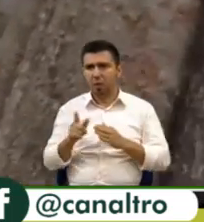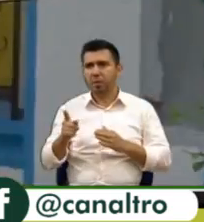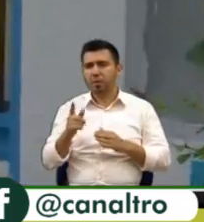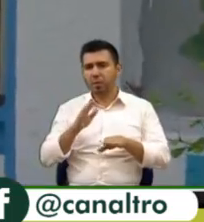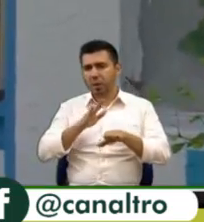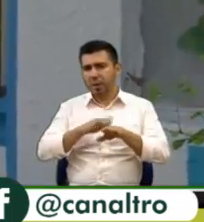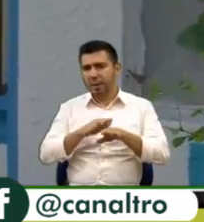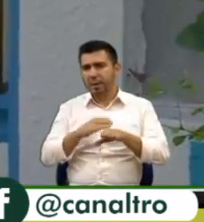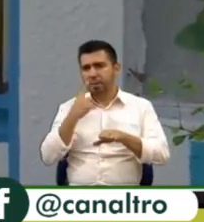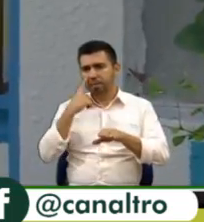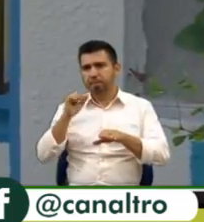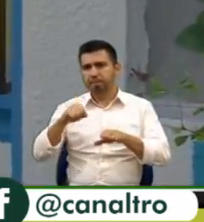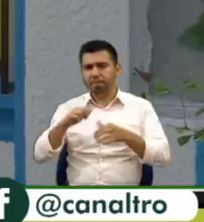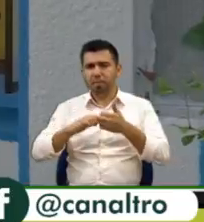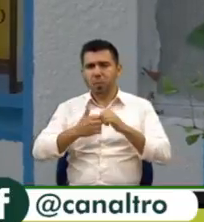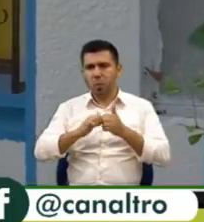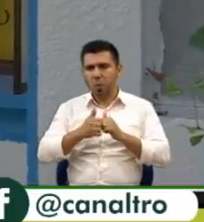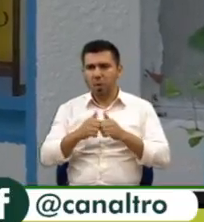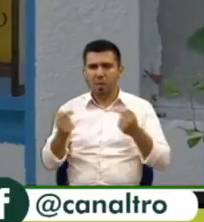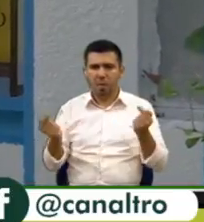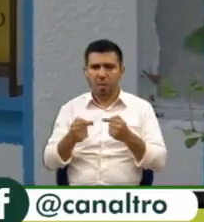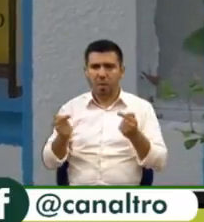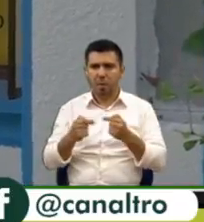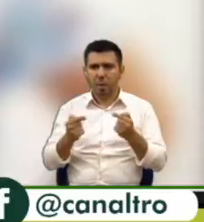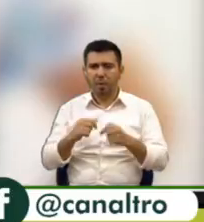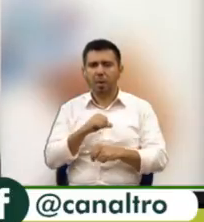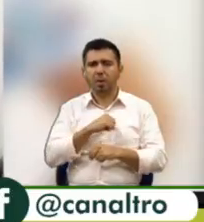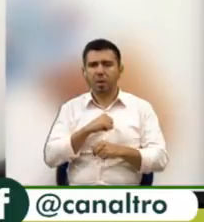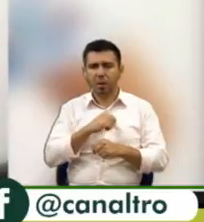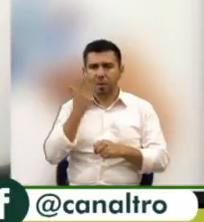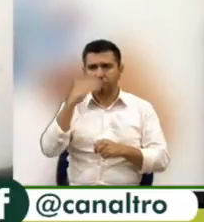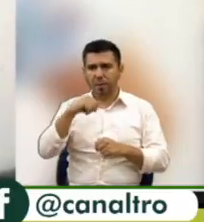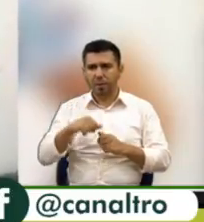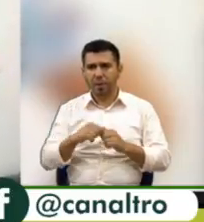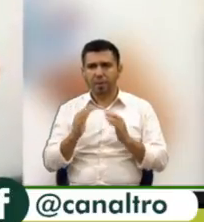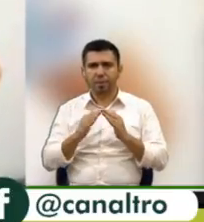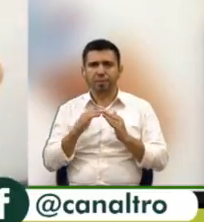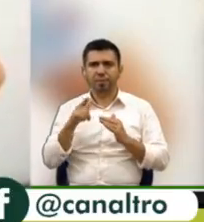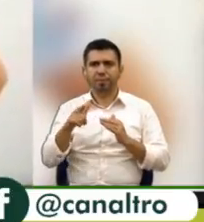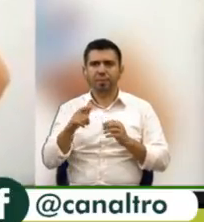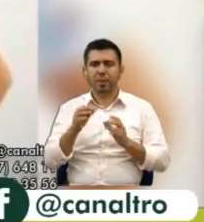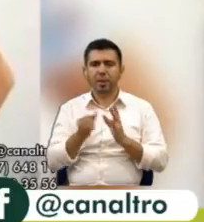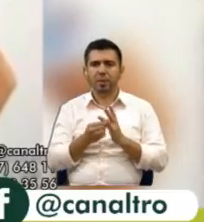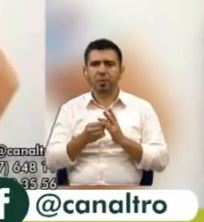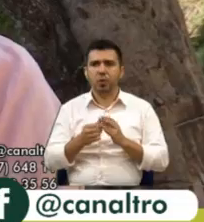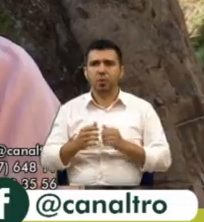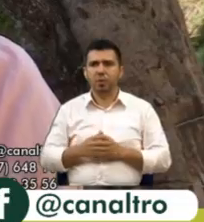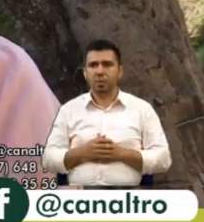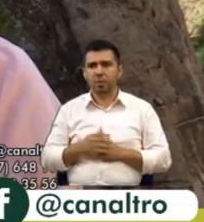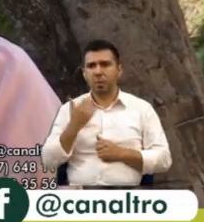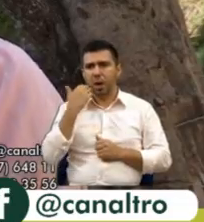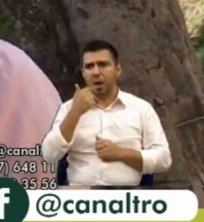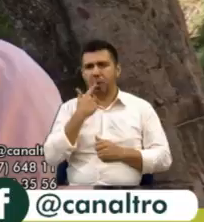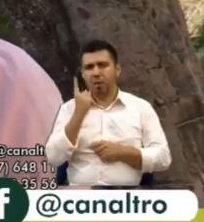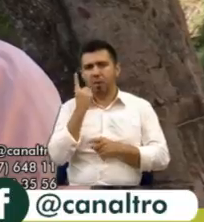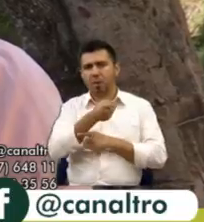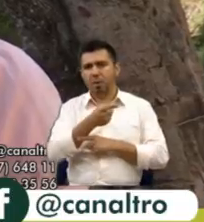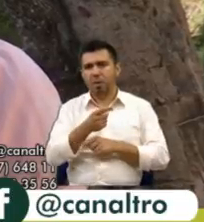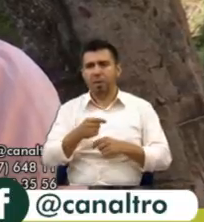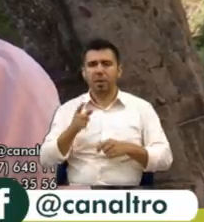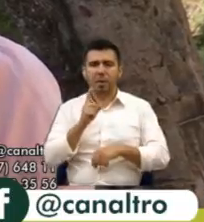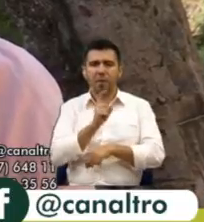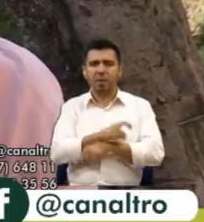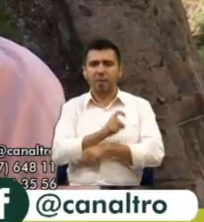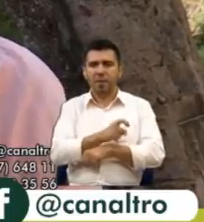advertido sobre los problemas y discusiones que sostenía con su esposo ella me comentó que lo tenía demandado que lo había demandado en la